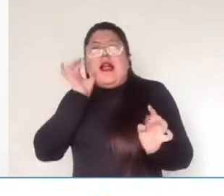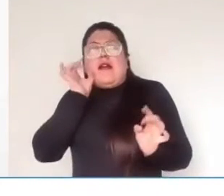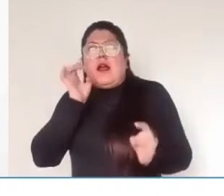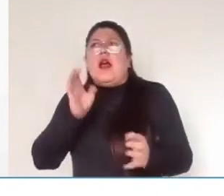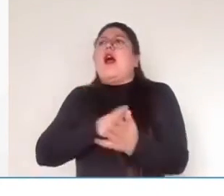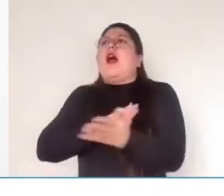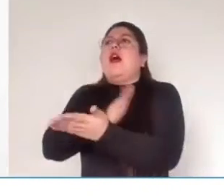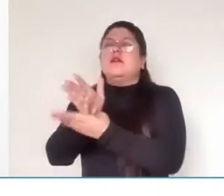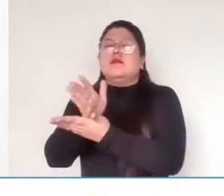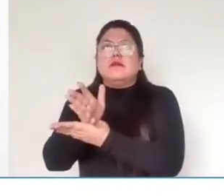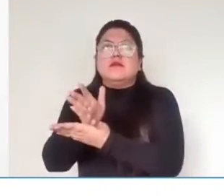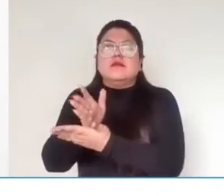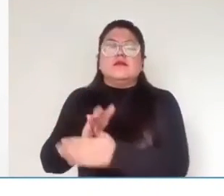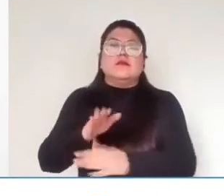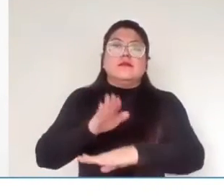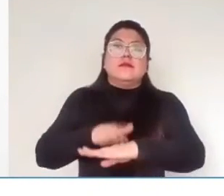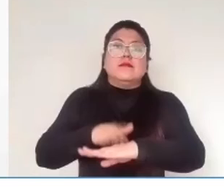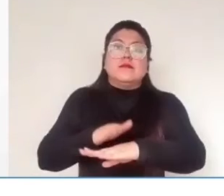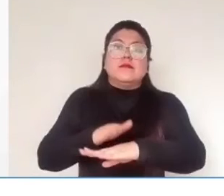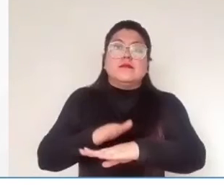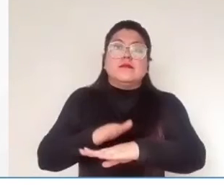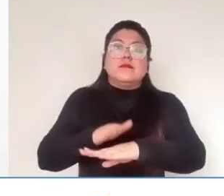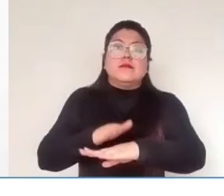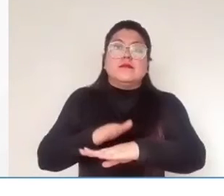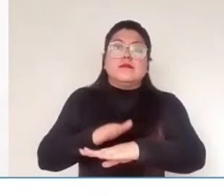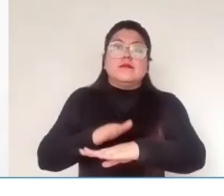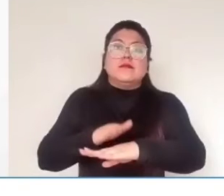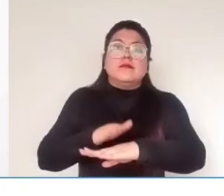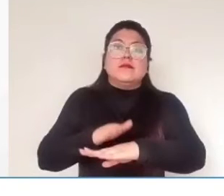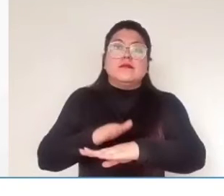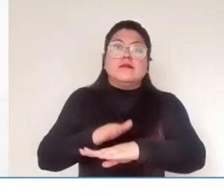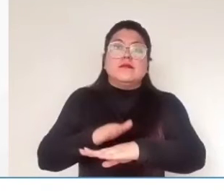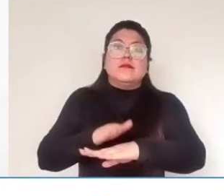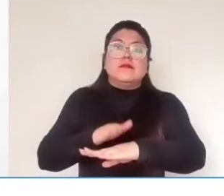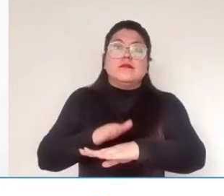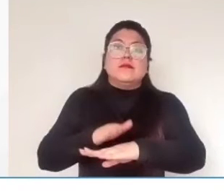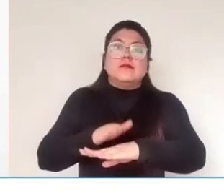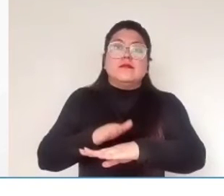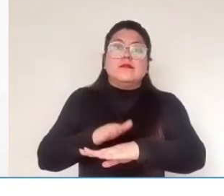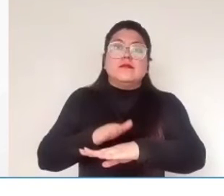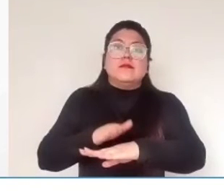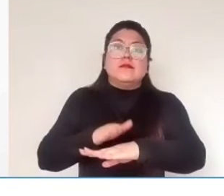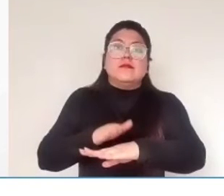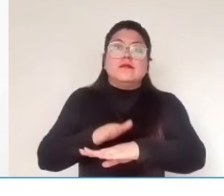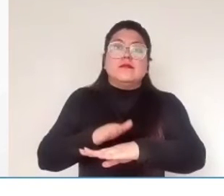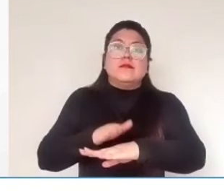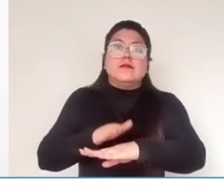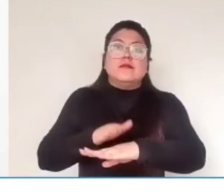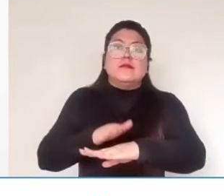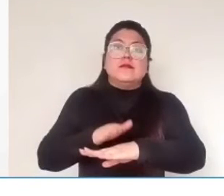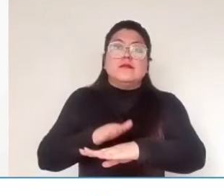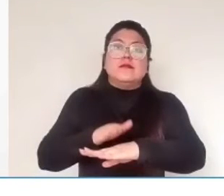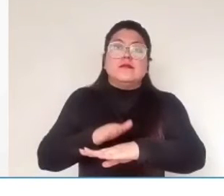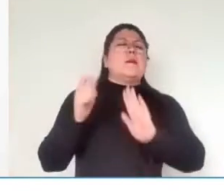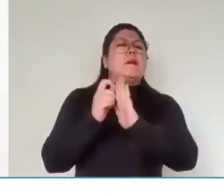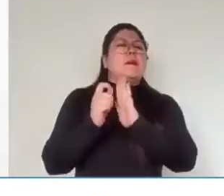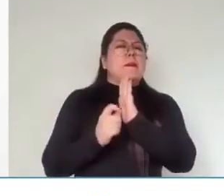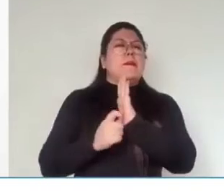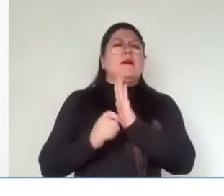La respuesta es no, hay que pasar el periodo de cuarentena y posteriormente acceder a la